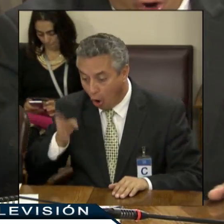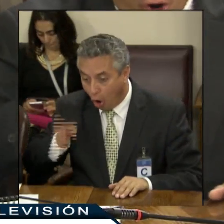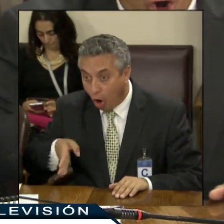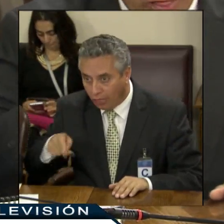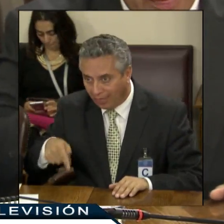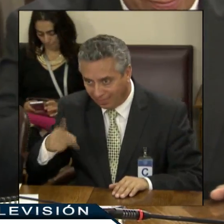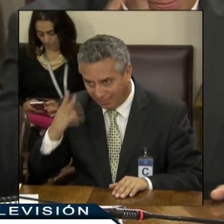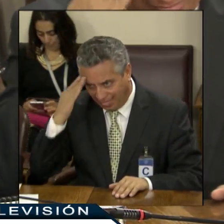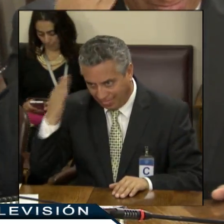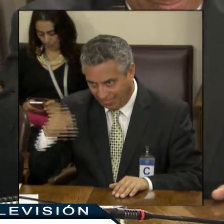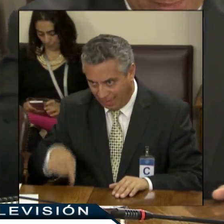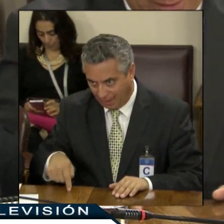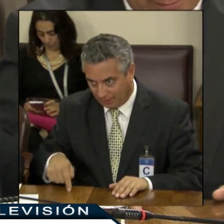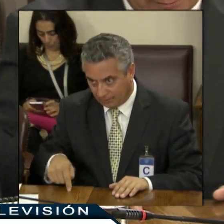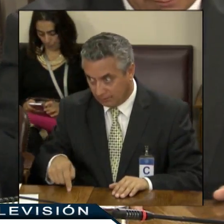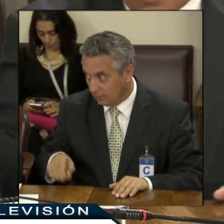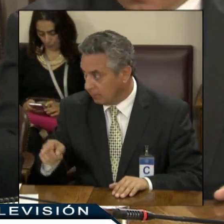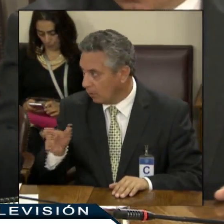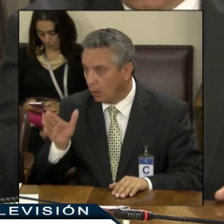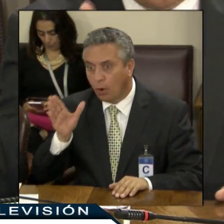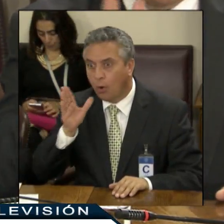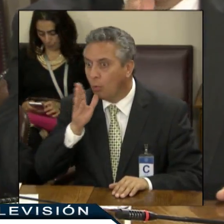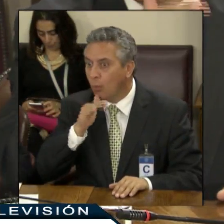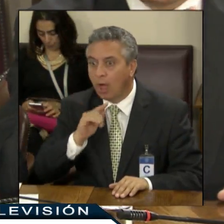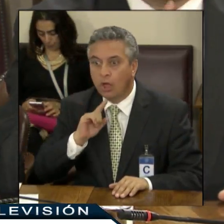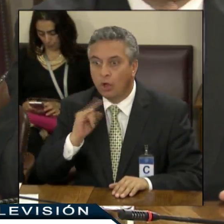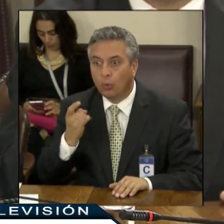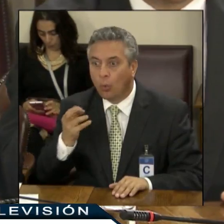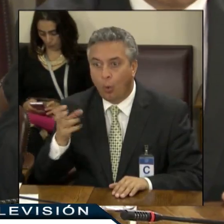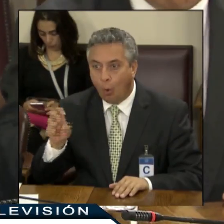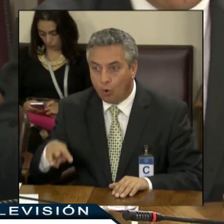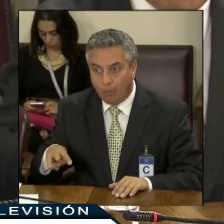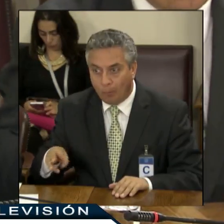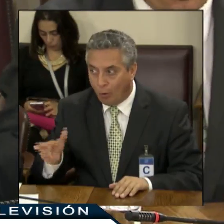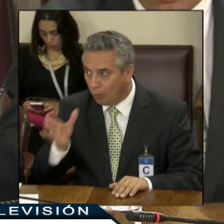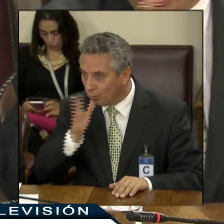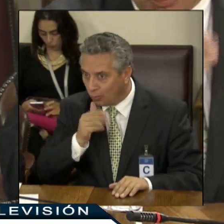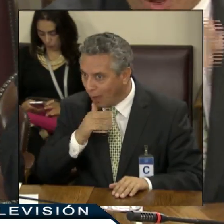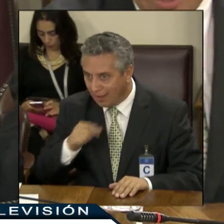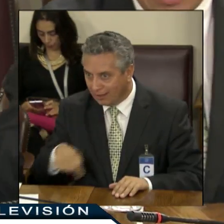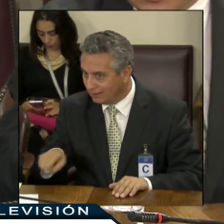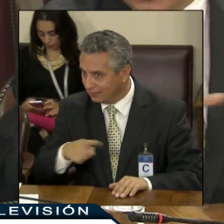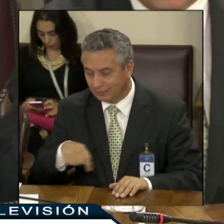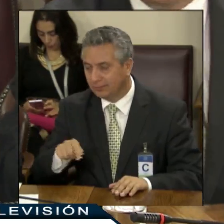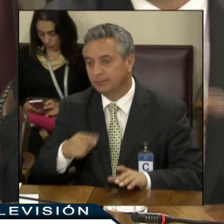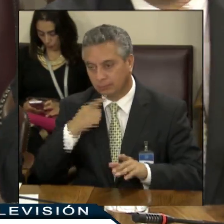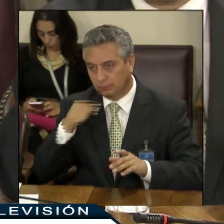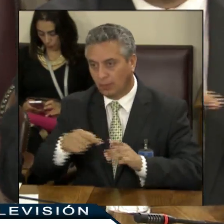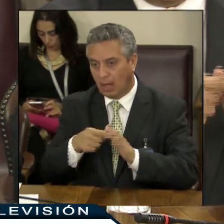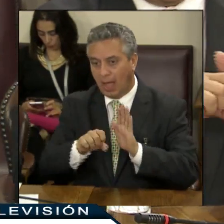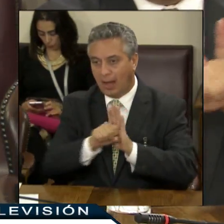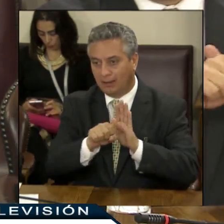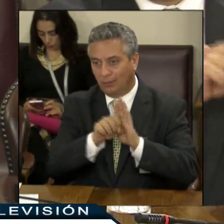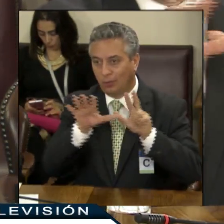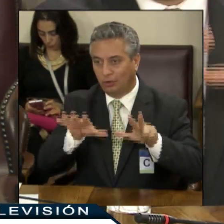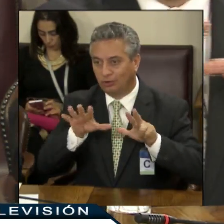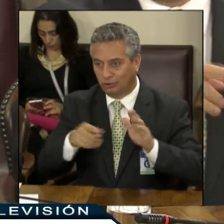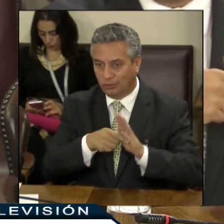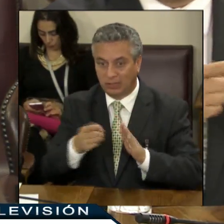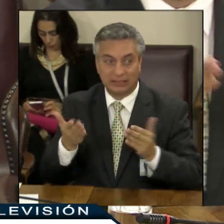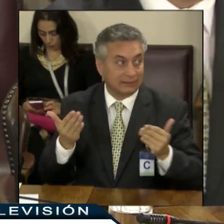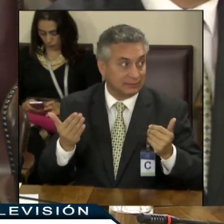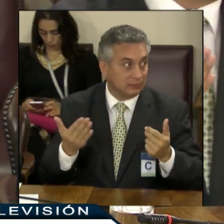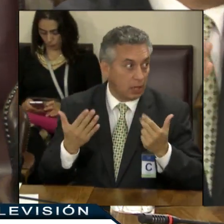día no tenemos para pronunciarnos sobre el archivo de los proyectos de ley de acuerdo establecido artículo del reglamento a lo